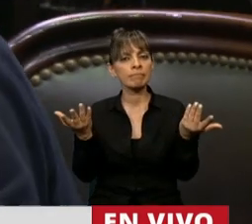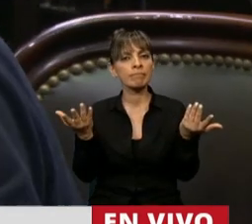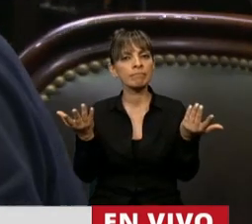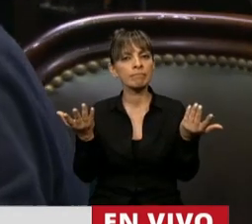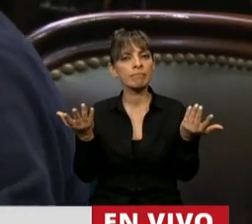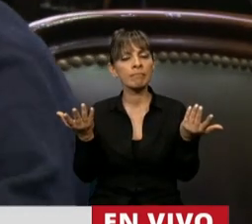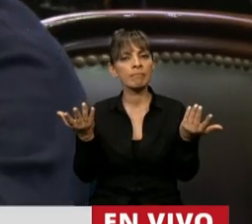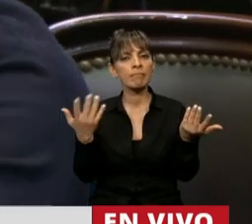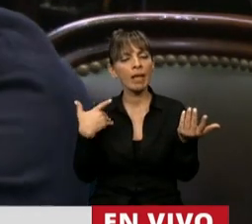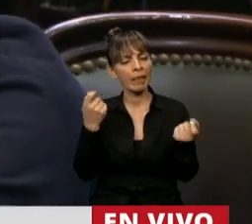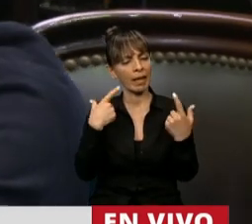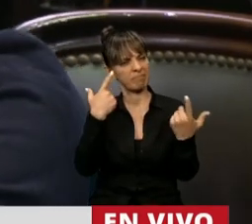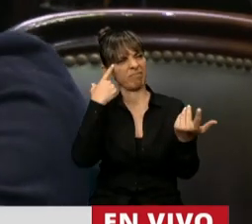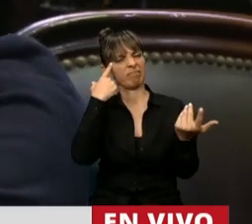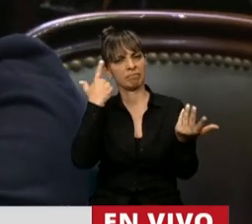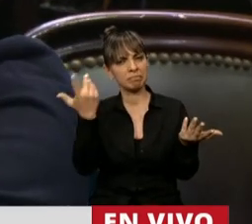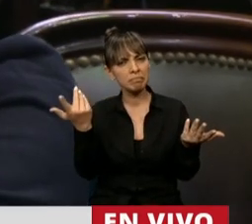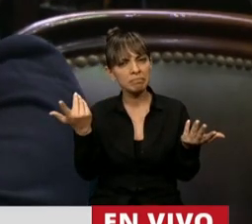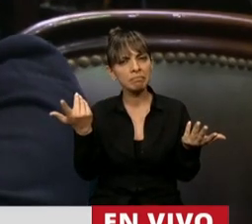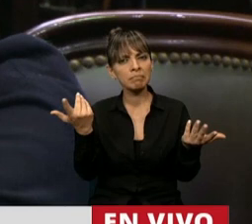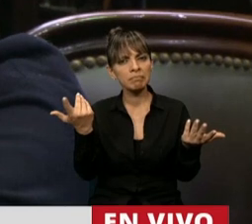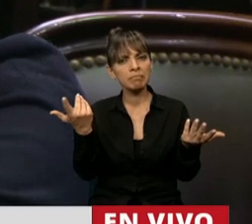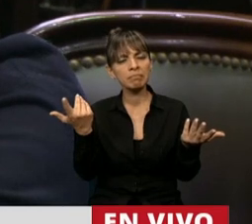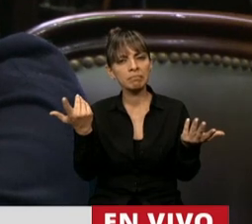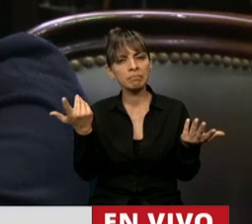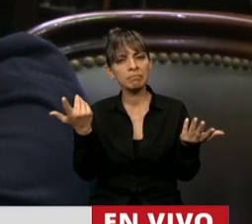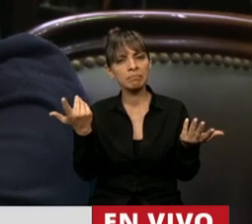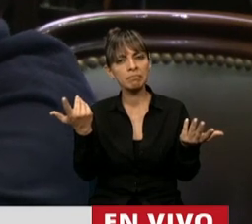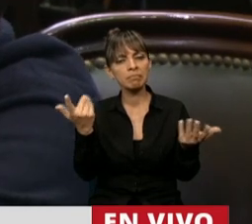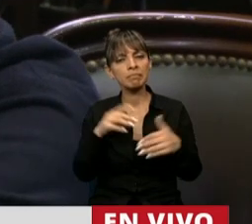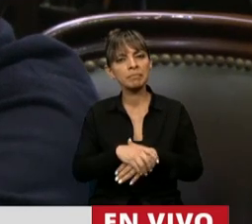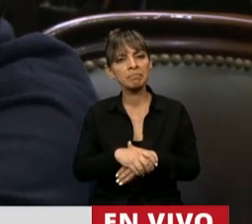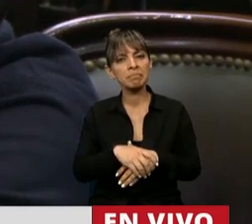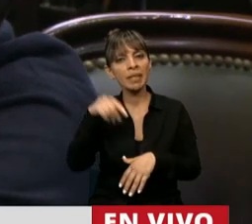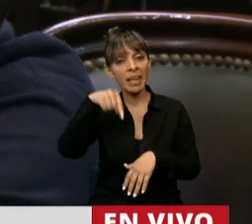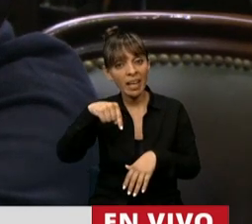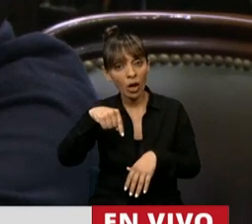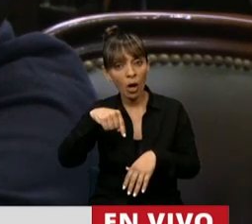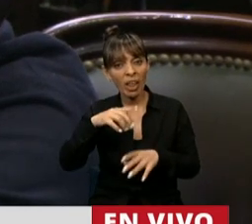lo que me alarma, es que sea un debate